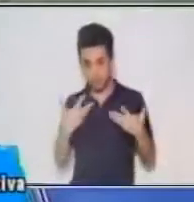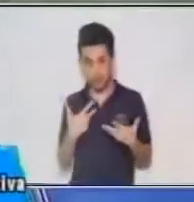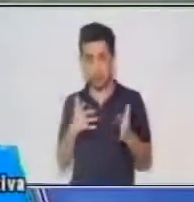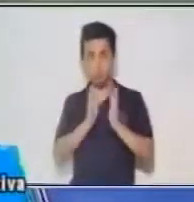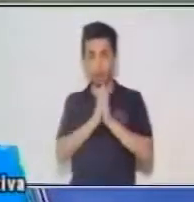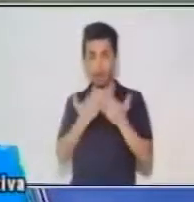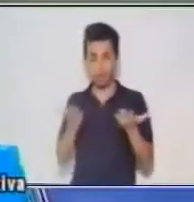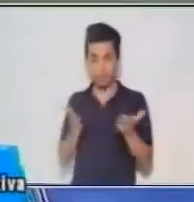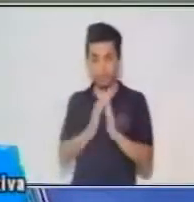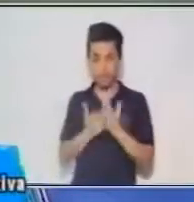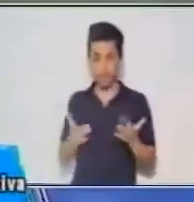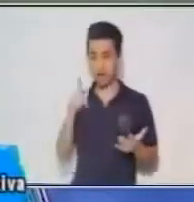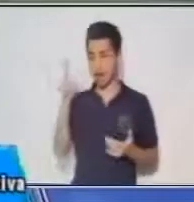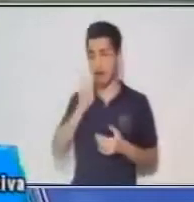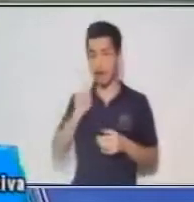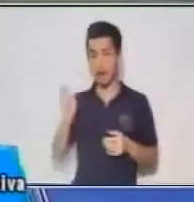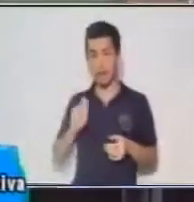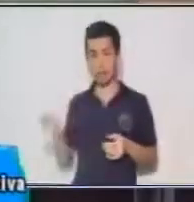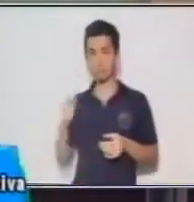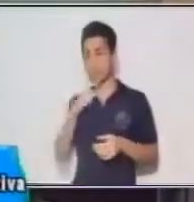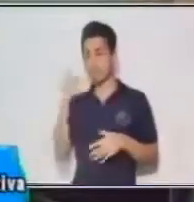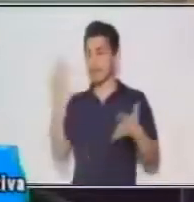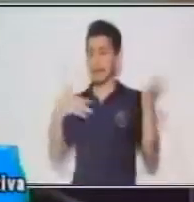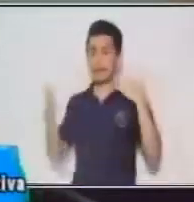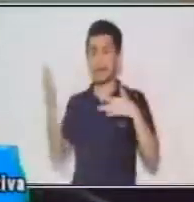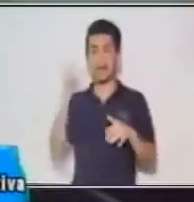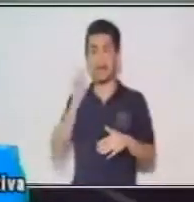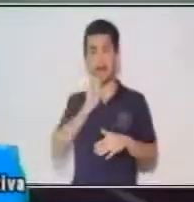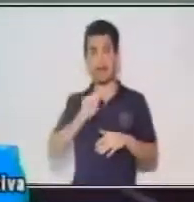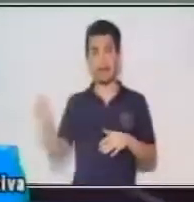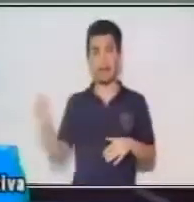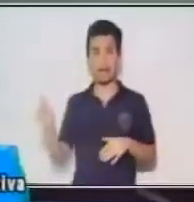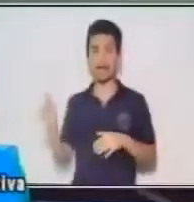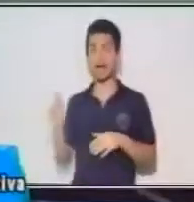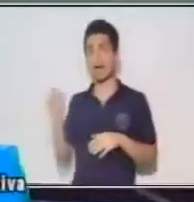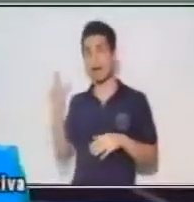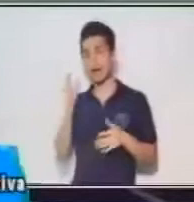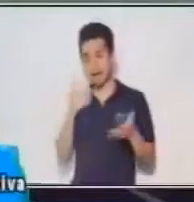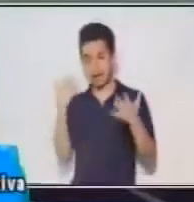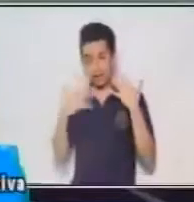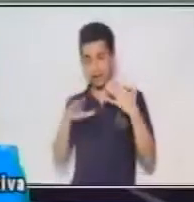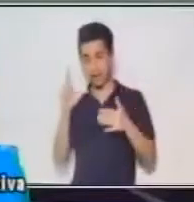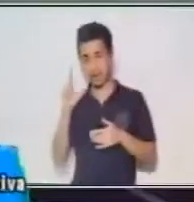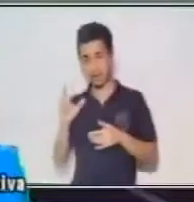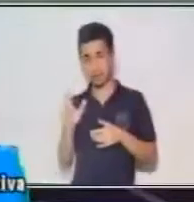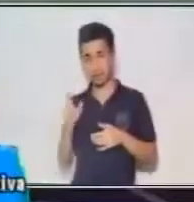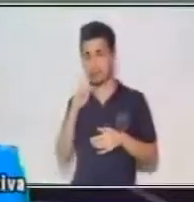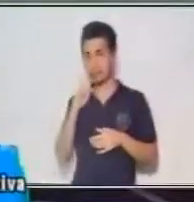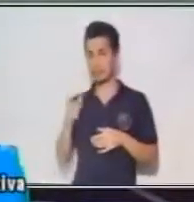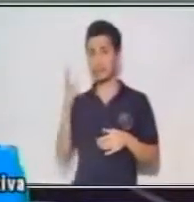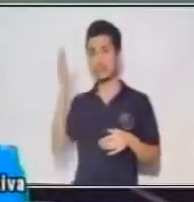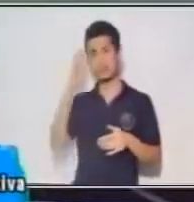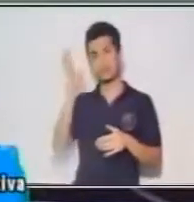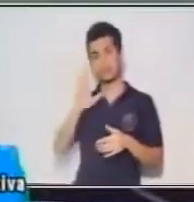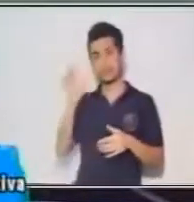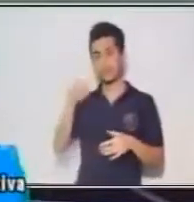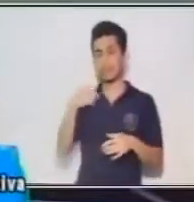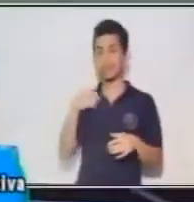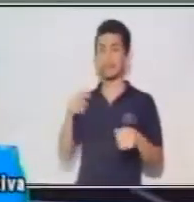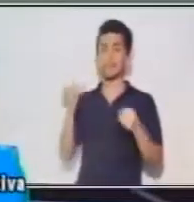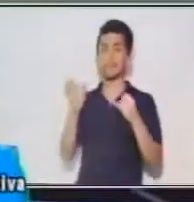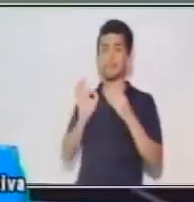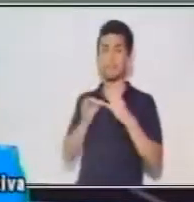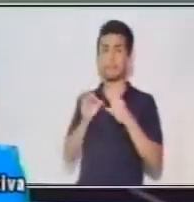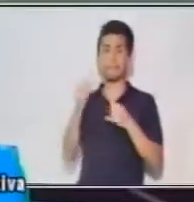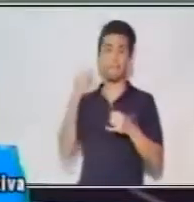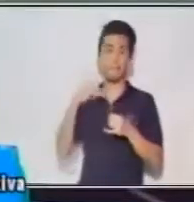crayones? Pues si no es así, entonces ve rápido a traer. Mientras tanto, saludamos a nuestro compañero Mauricio,